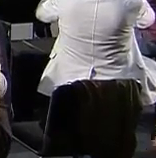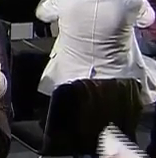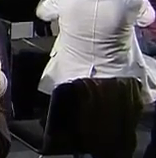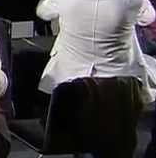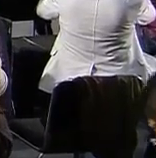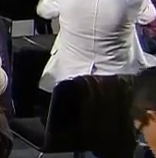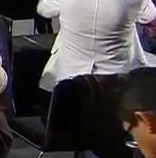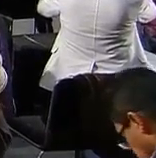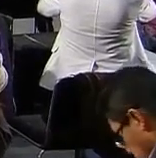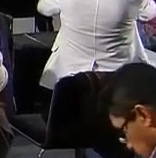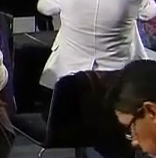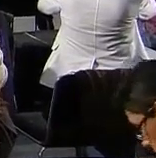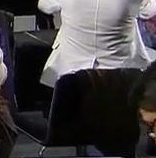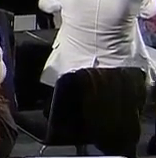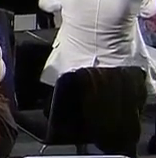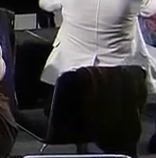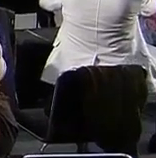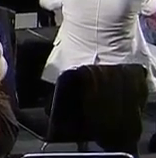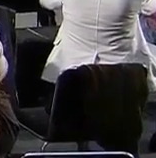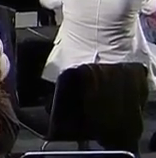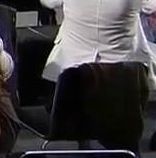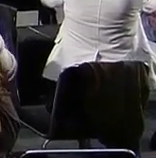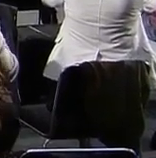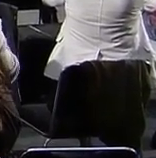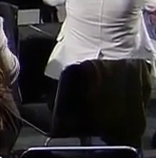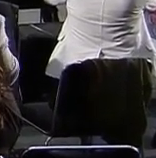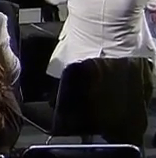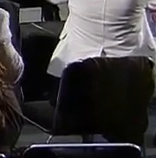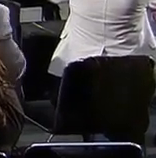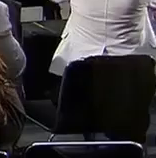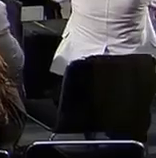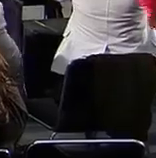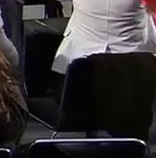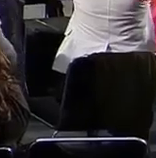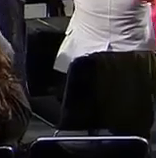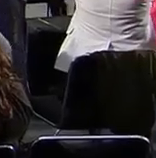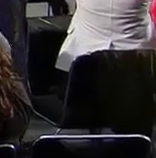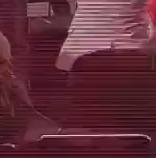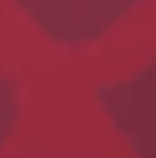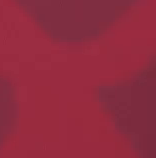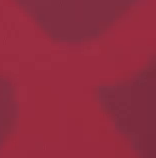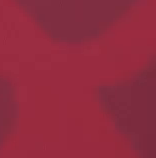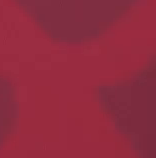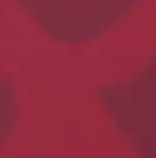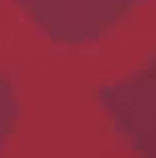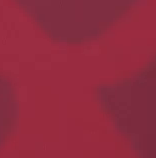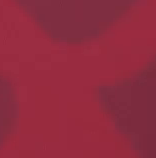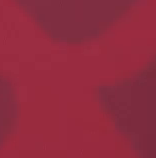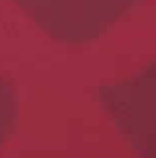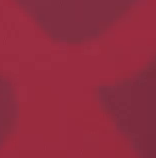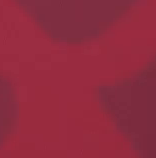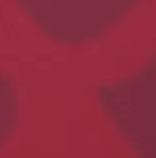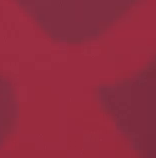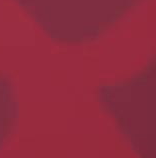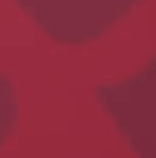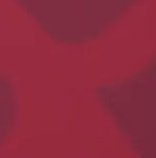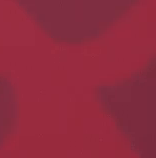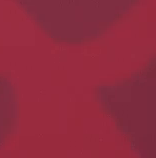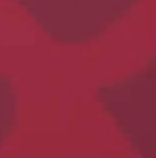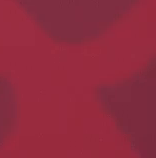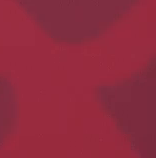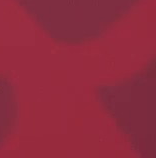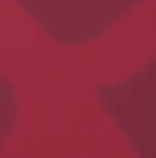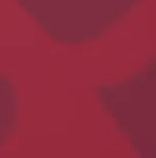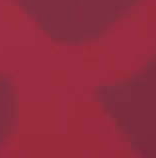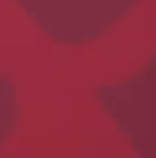Para el 2020, básicamente son tres rubros. Uno tiene que ver con la refinería, que son 41 mil millones, como